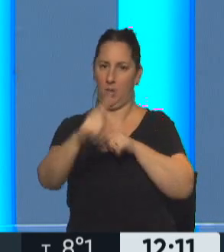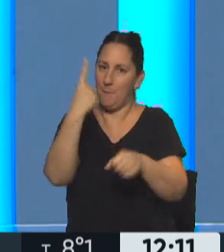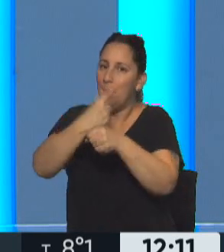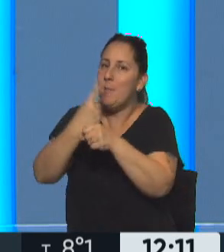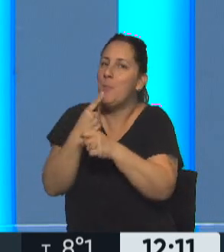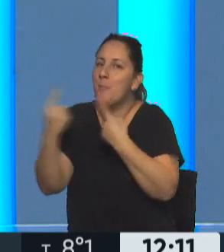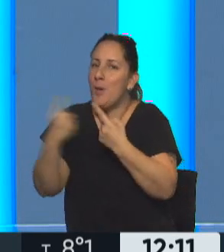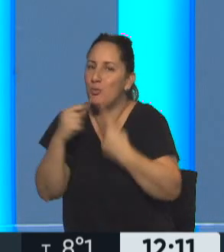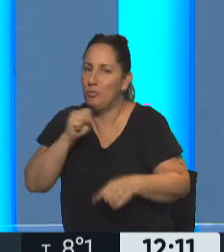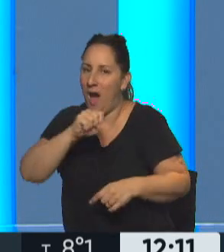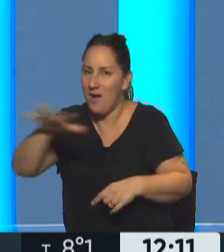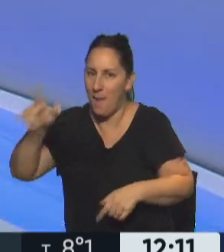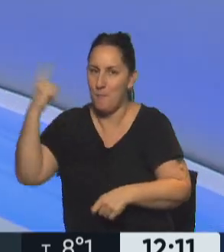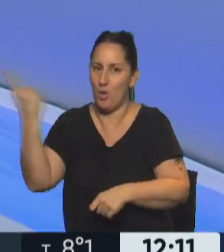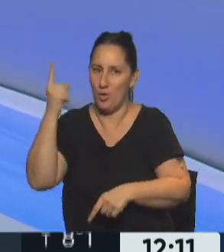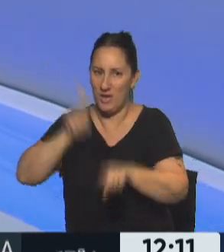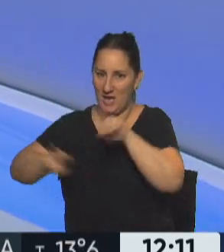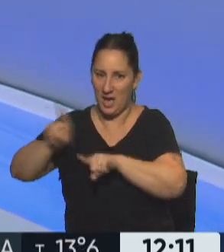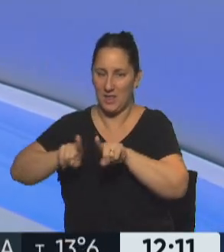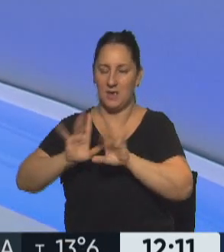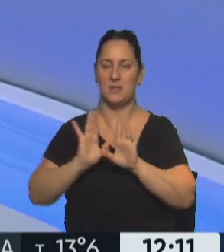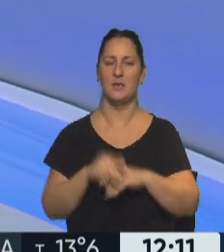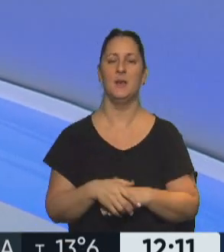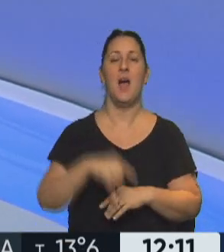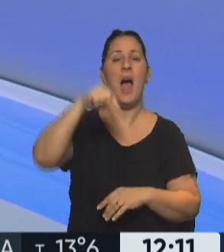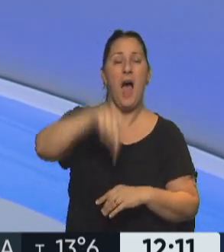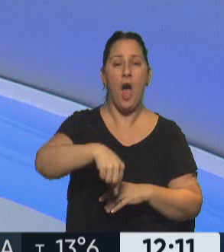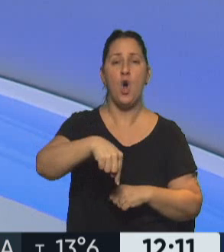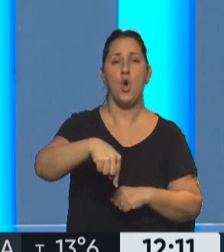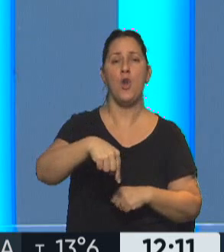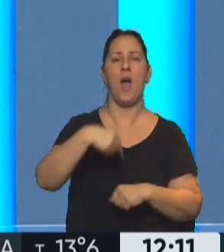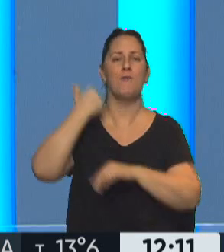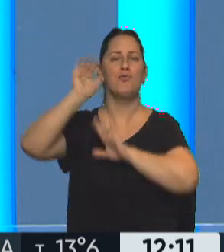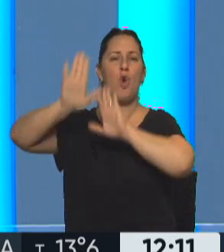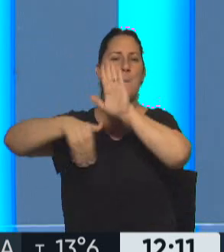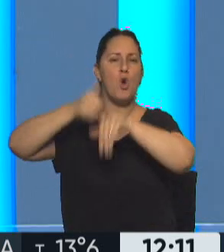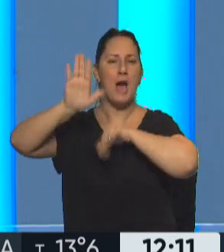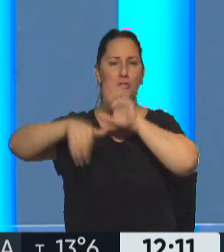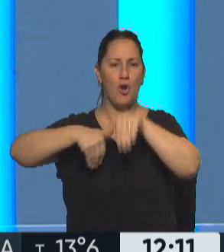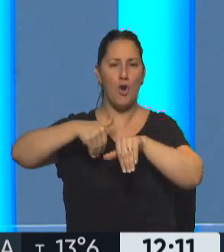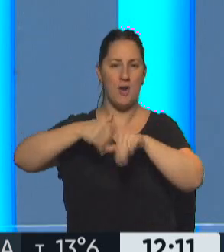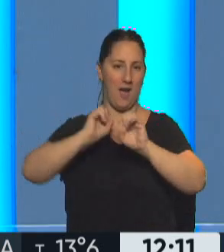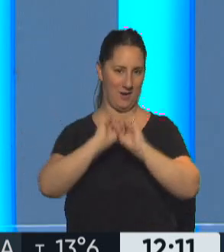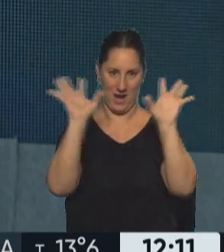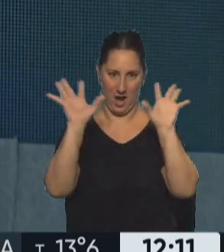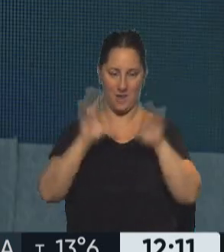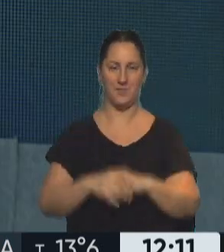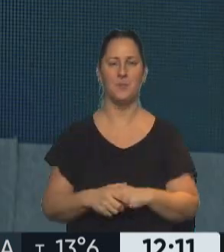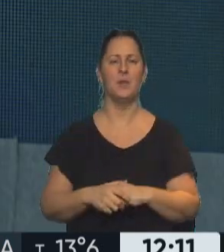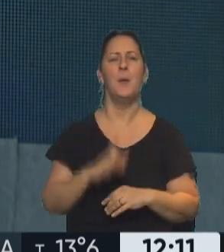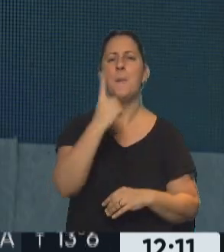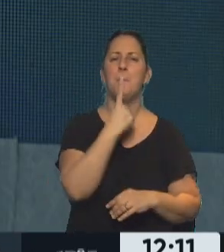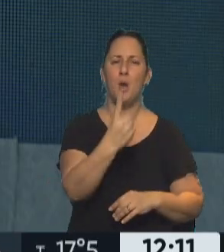enlace, que es lo que pide siempre la mesa de enlace, no nos consultaron y demás. Bueno, ahora hay una convocatoria explícita. A ver, Raúl,